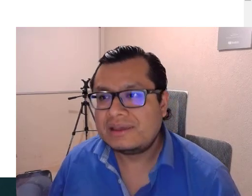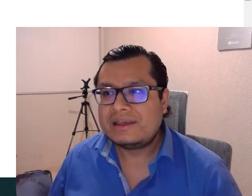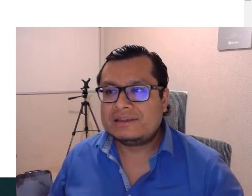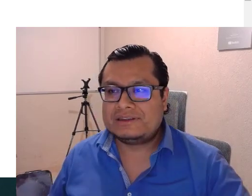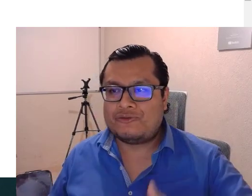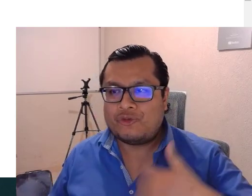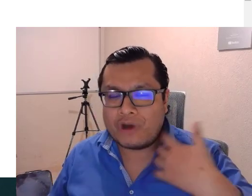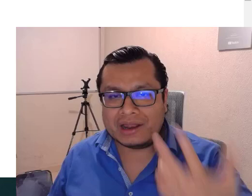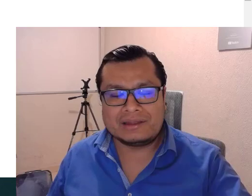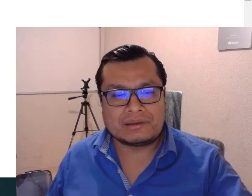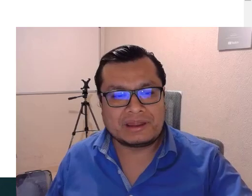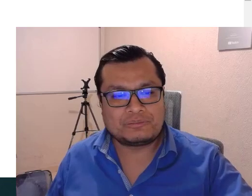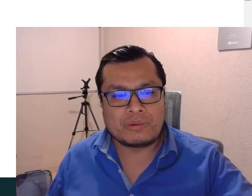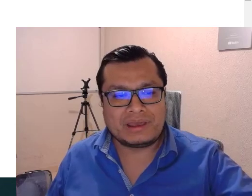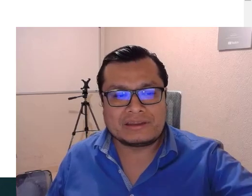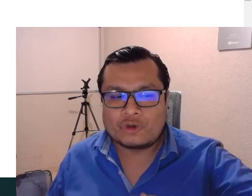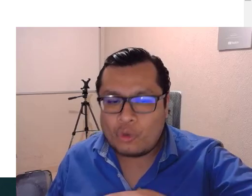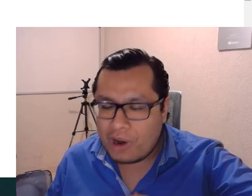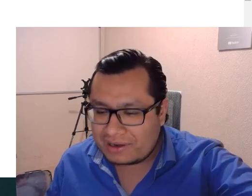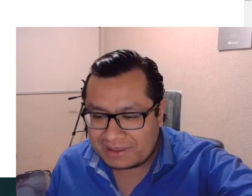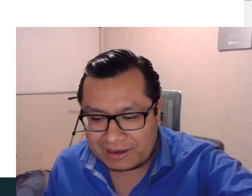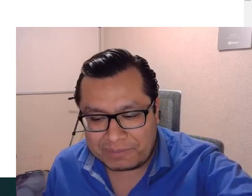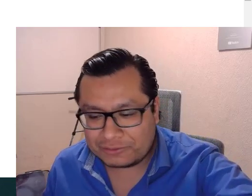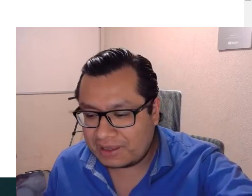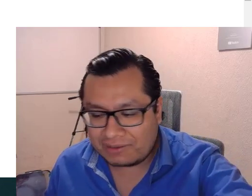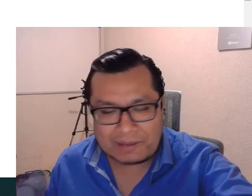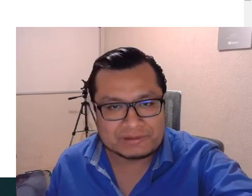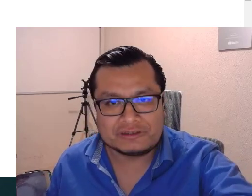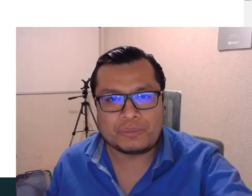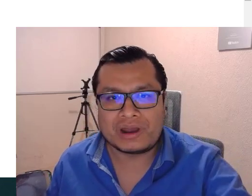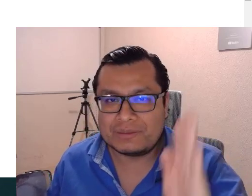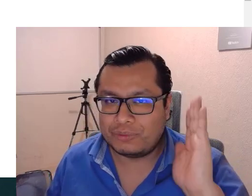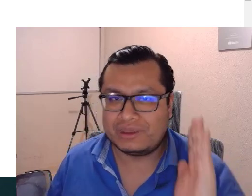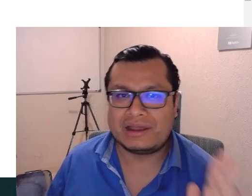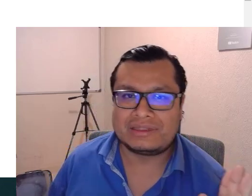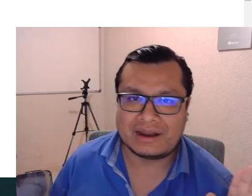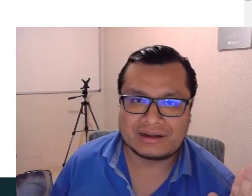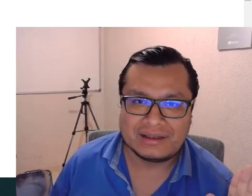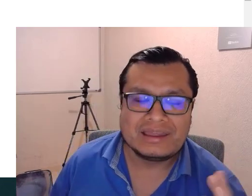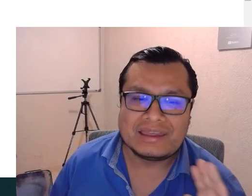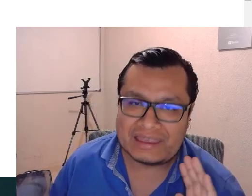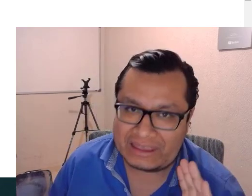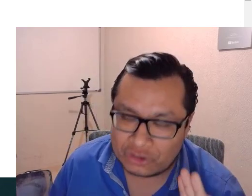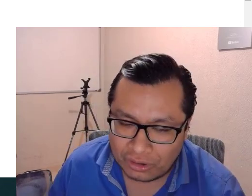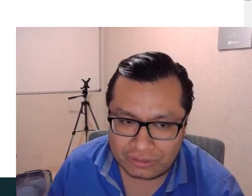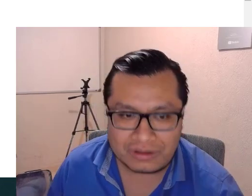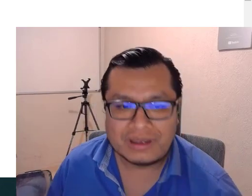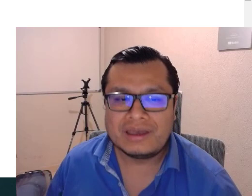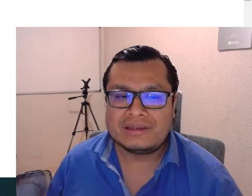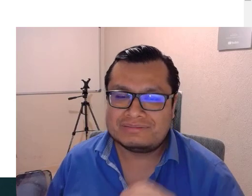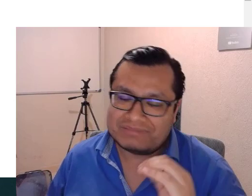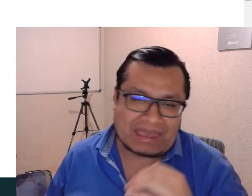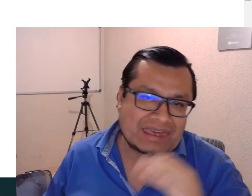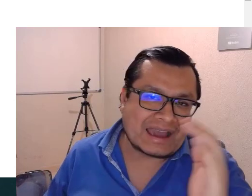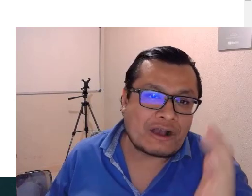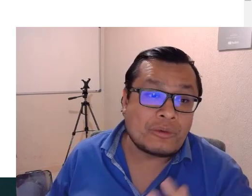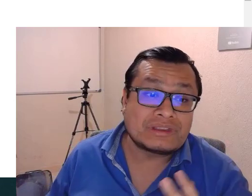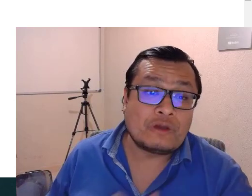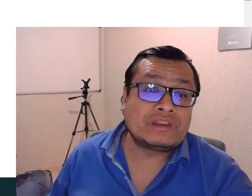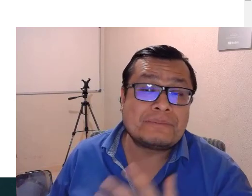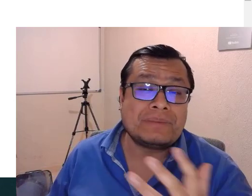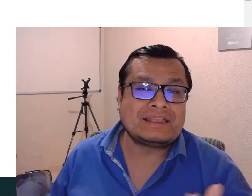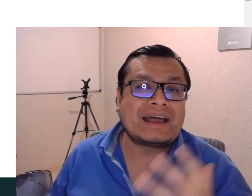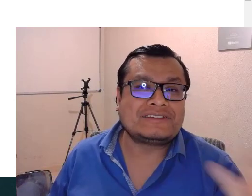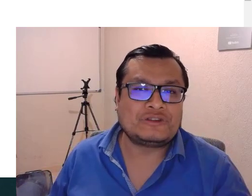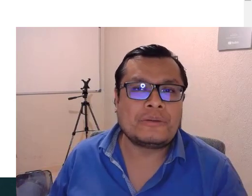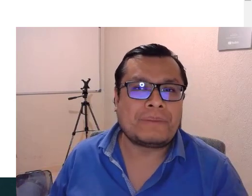si fueran las asambleas públicas cualquier persona que vaya pasando por ahí pudiera entrar y no te llega como